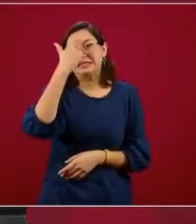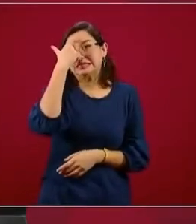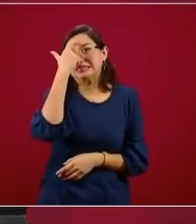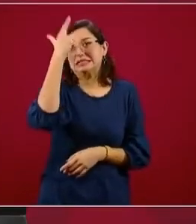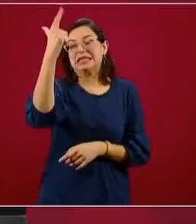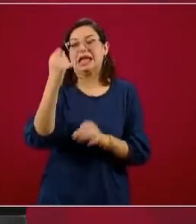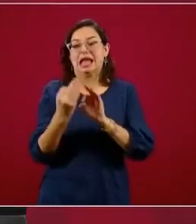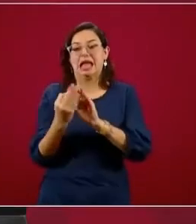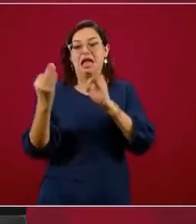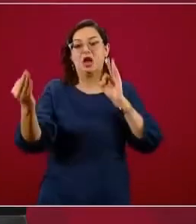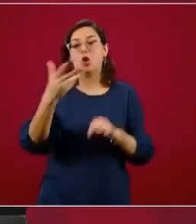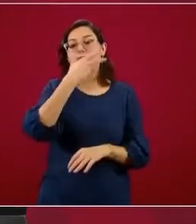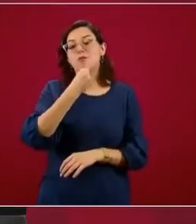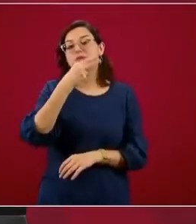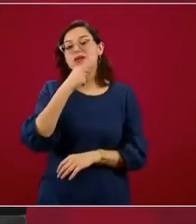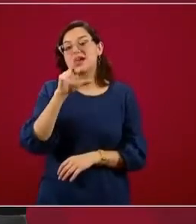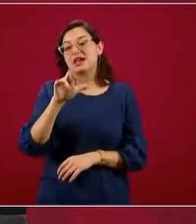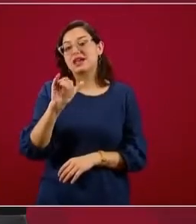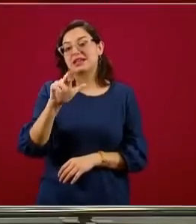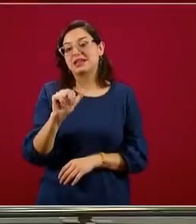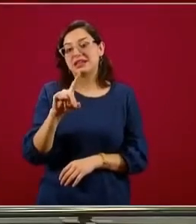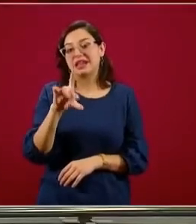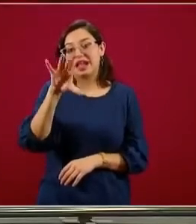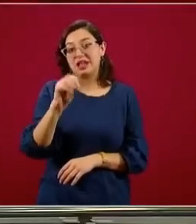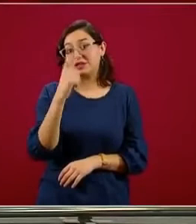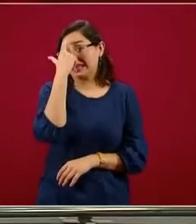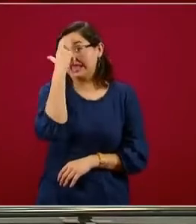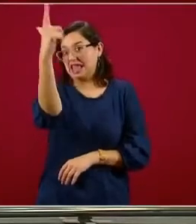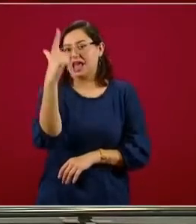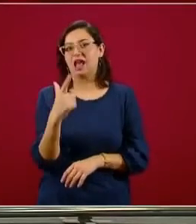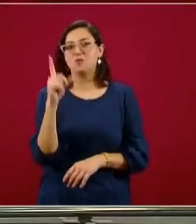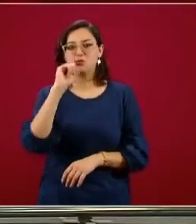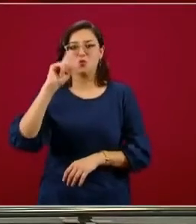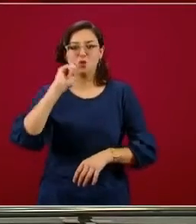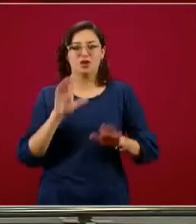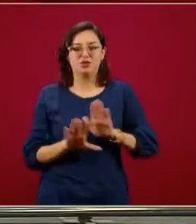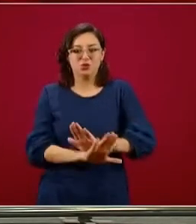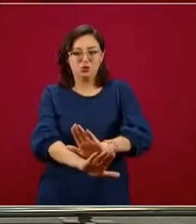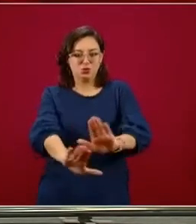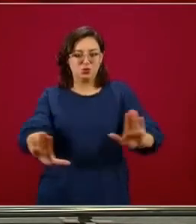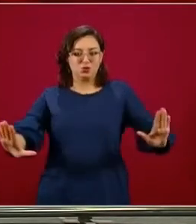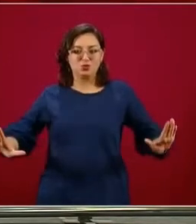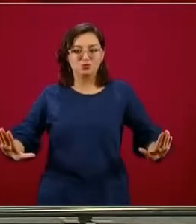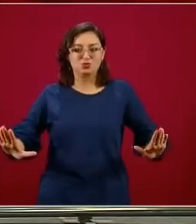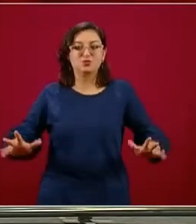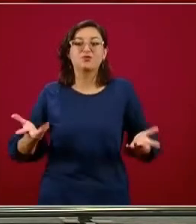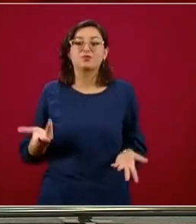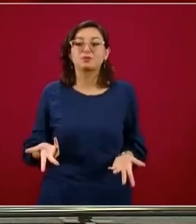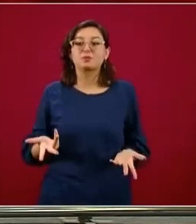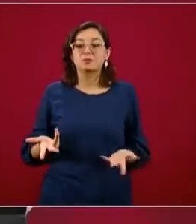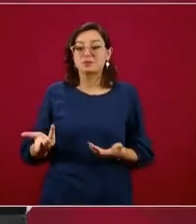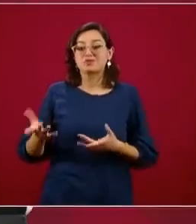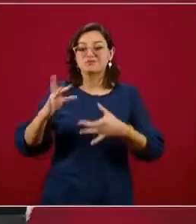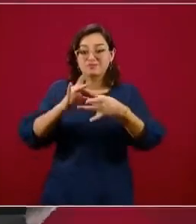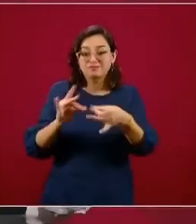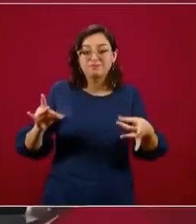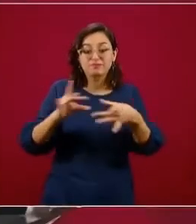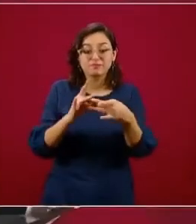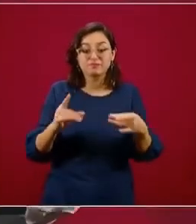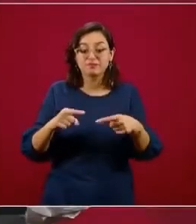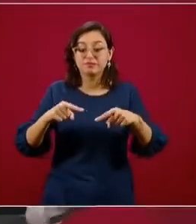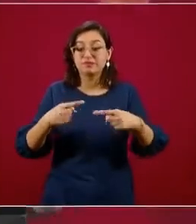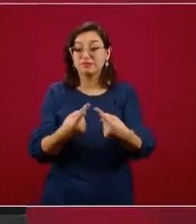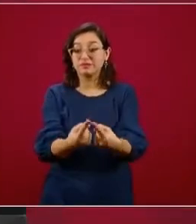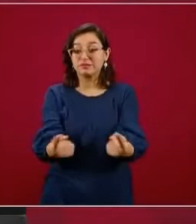Cortés Alcalá, director de promoción de la salud, que fue el inventor de su sana distancia, vino aquí y nos explicó el